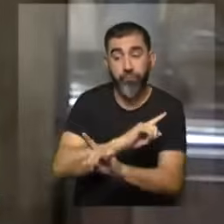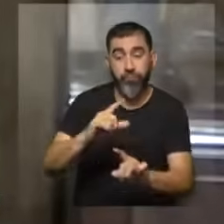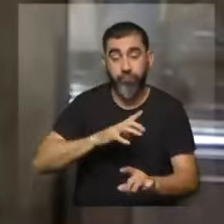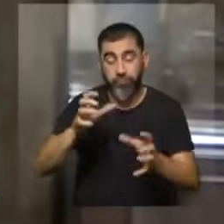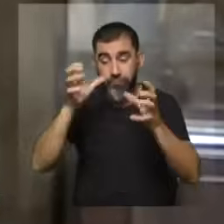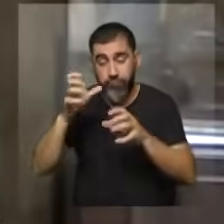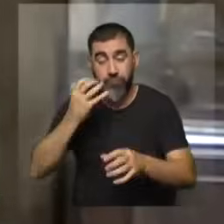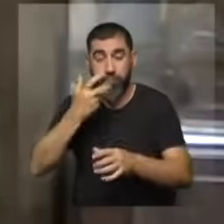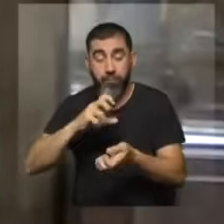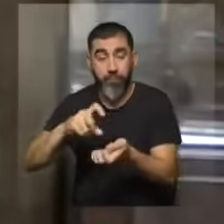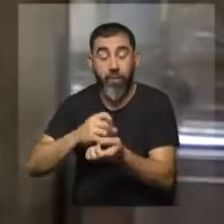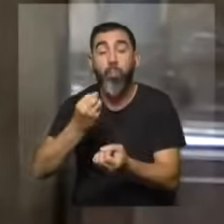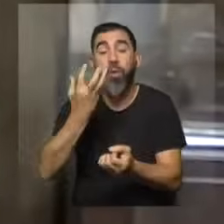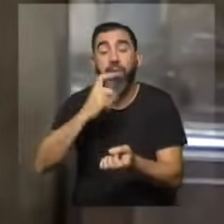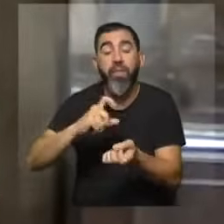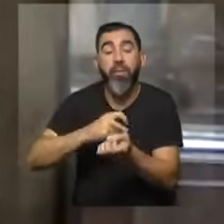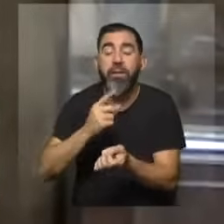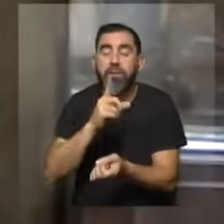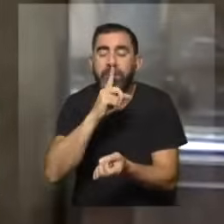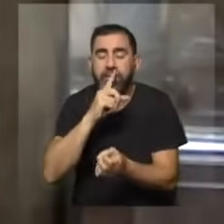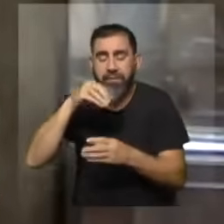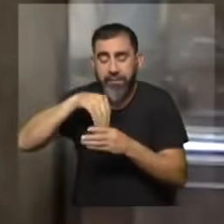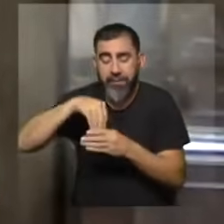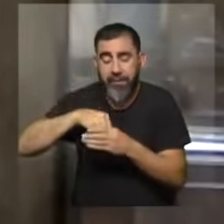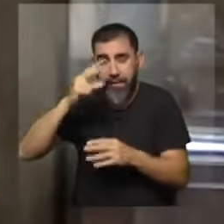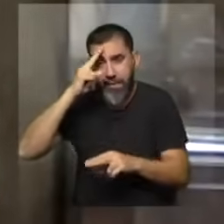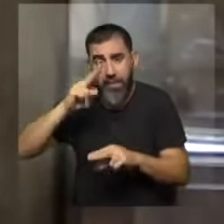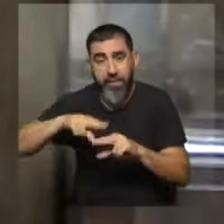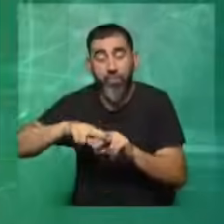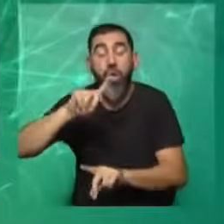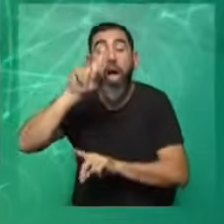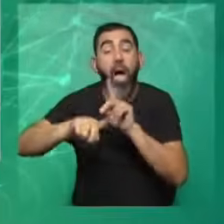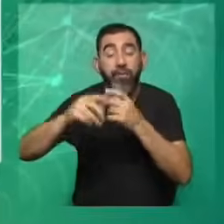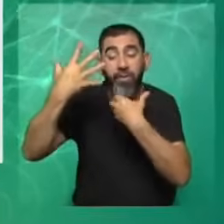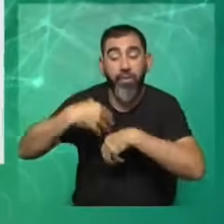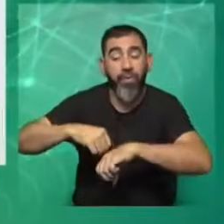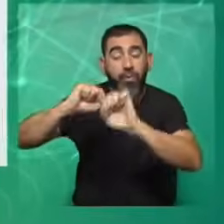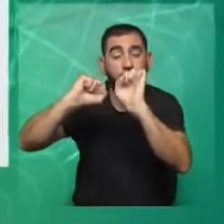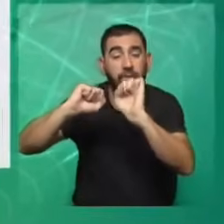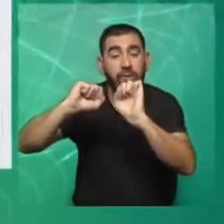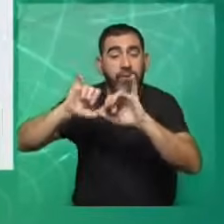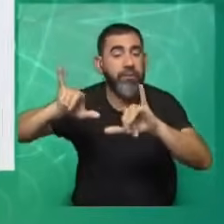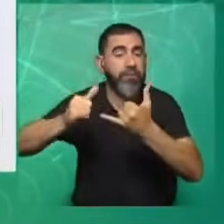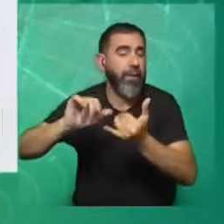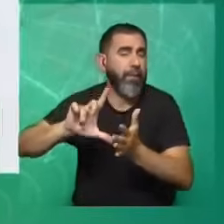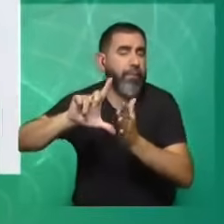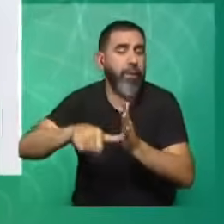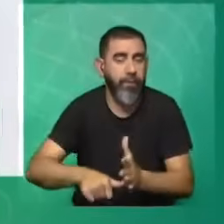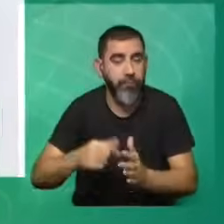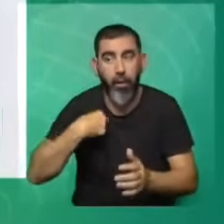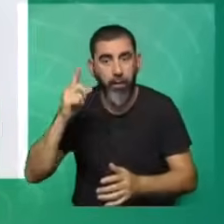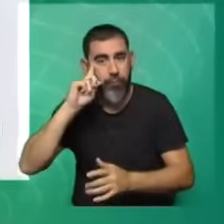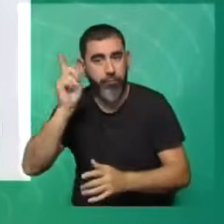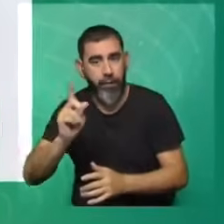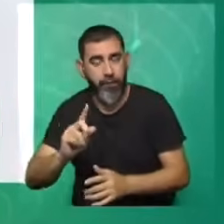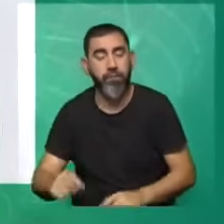porque la diabetes es una enfermedad silenciosa que muchas veces es diagnosticada eh cuando la persona ya la tiene y no sabe que la tiene